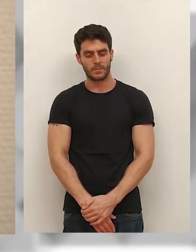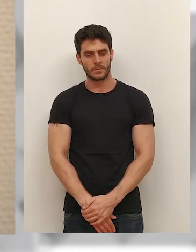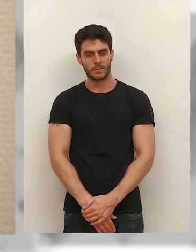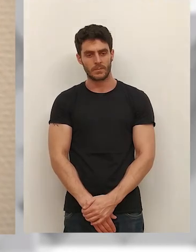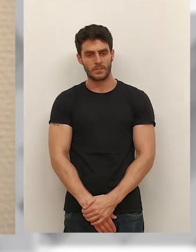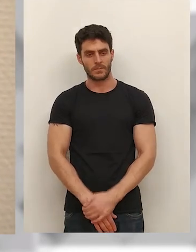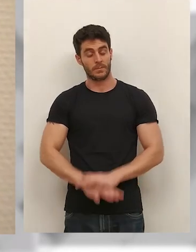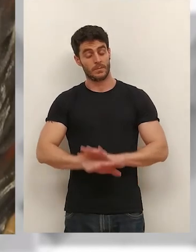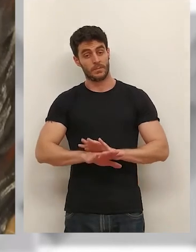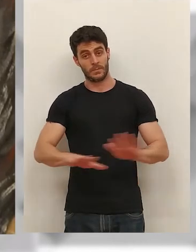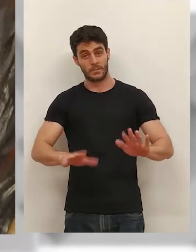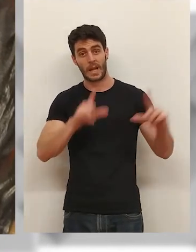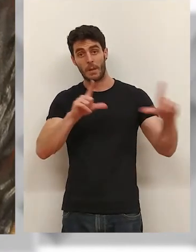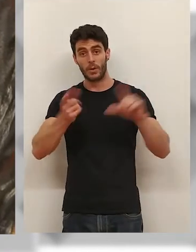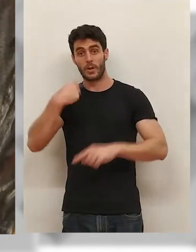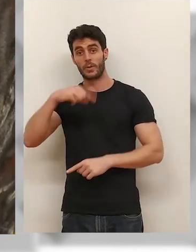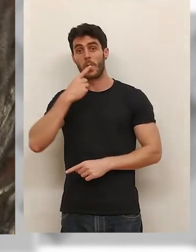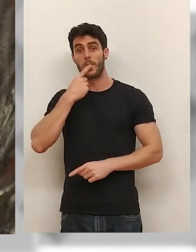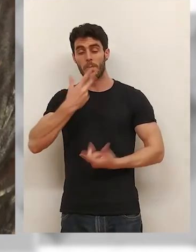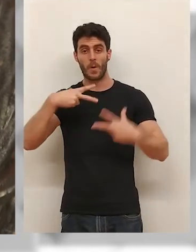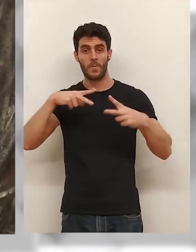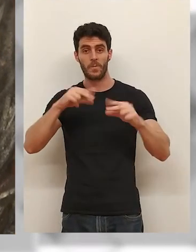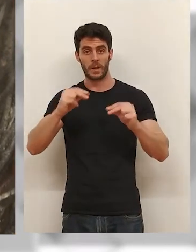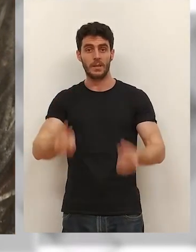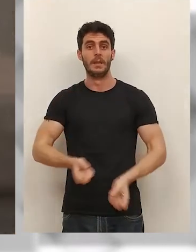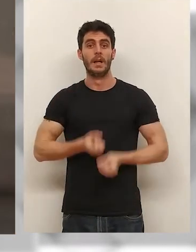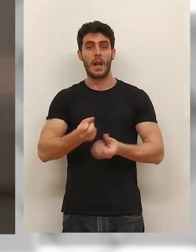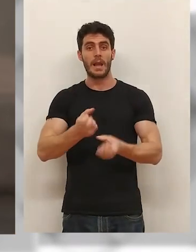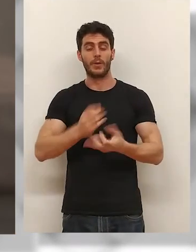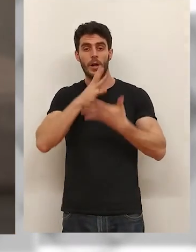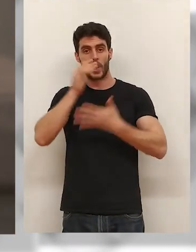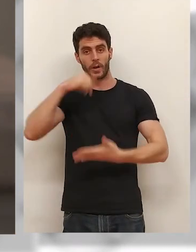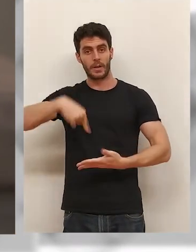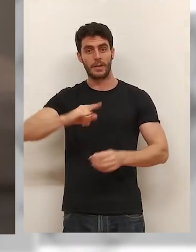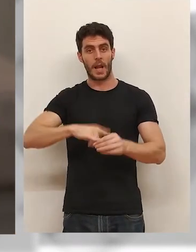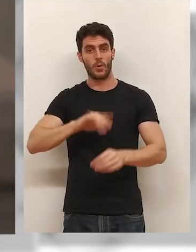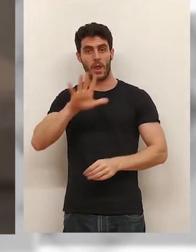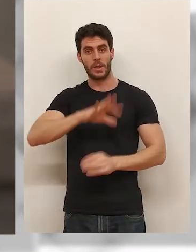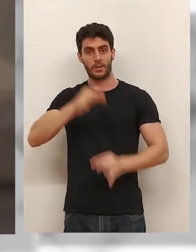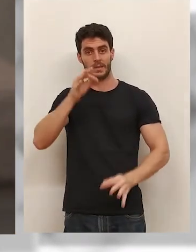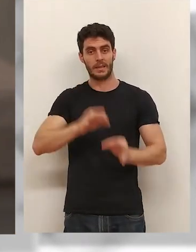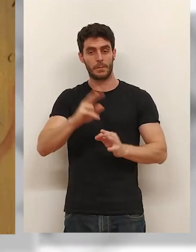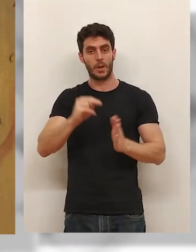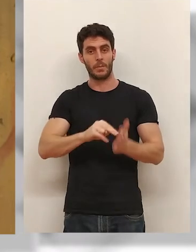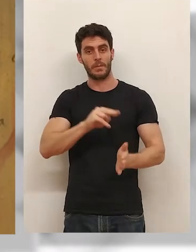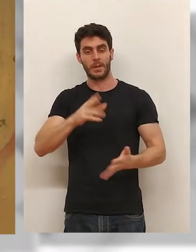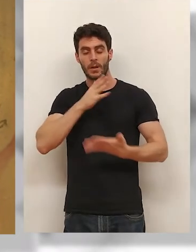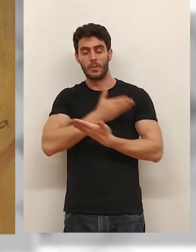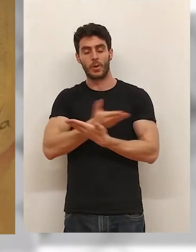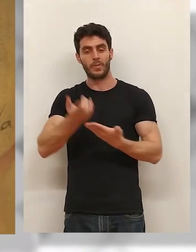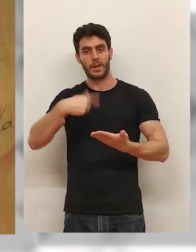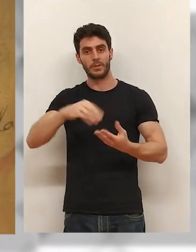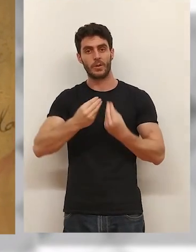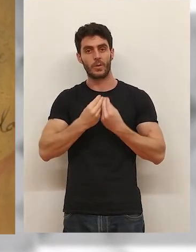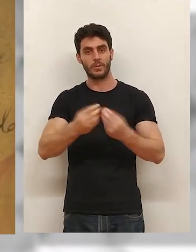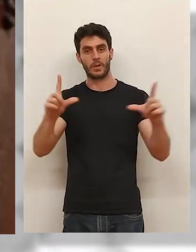Pues con esta exposición ponemos hoy el punto final al relato informativo de la actualidad riojana en este lunes 5 de septiembre de 2022. Gracias por